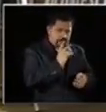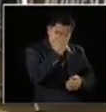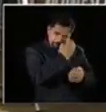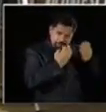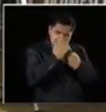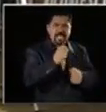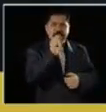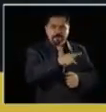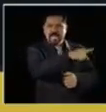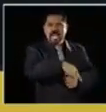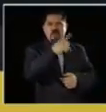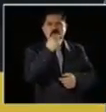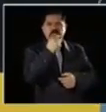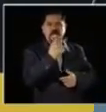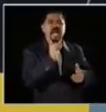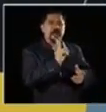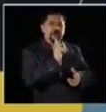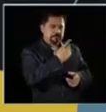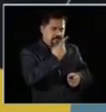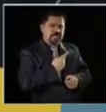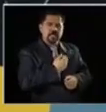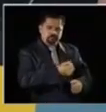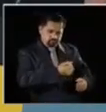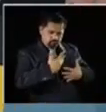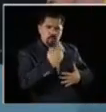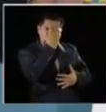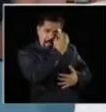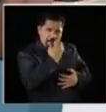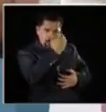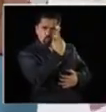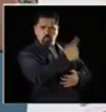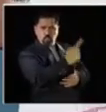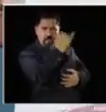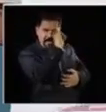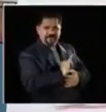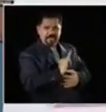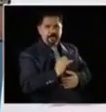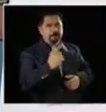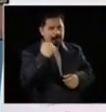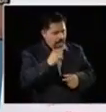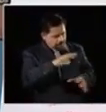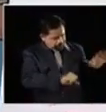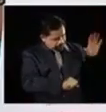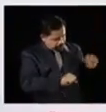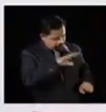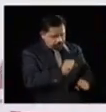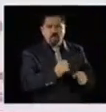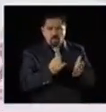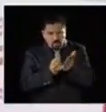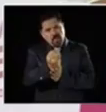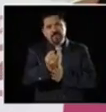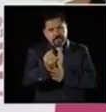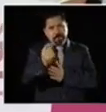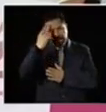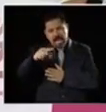solo así podremos hacer una limpia real y podremos tomar las decisiones que la gente necesita. Es fundamental